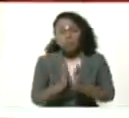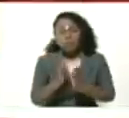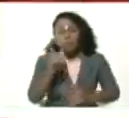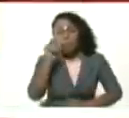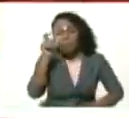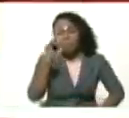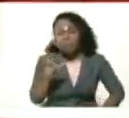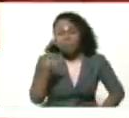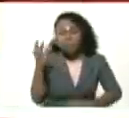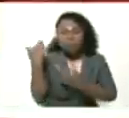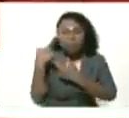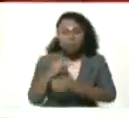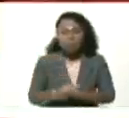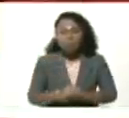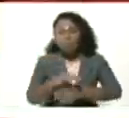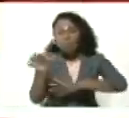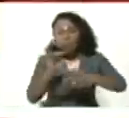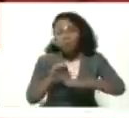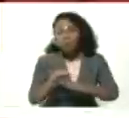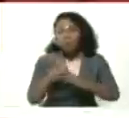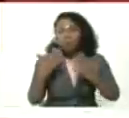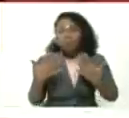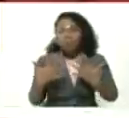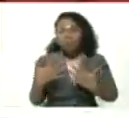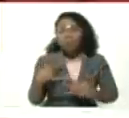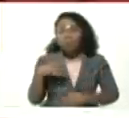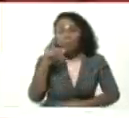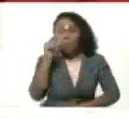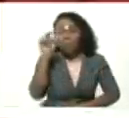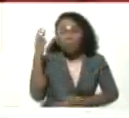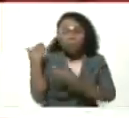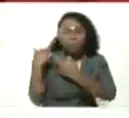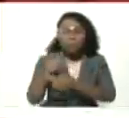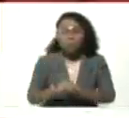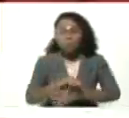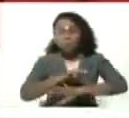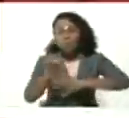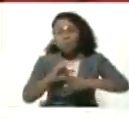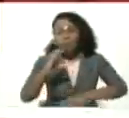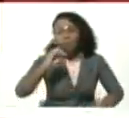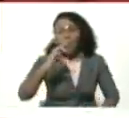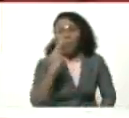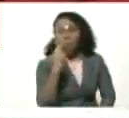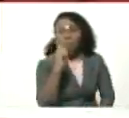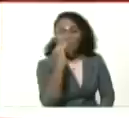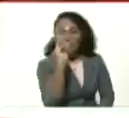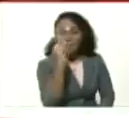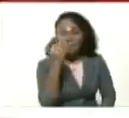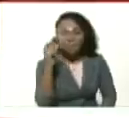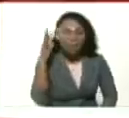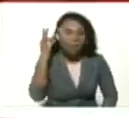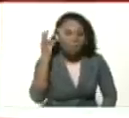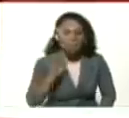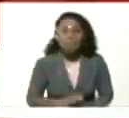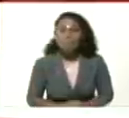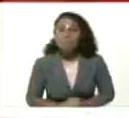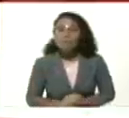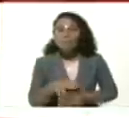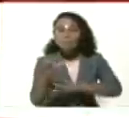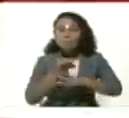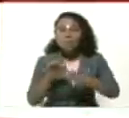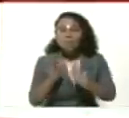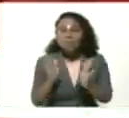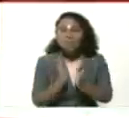Herrera. Municipio El Socorro, Luis Belisario. Municipio Ortiz, Ana Ospino. Municipio